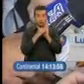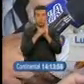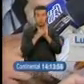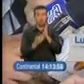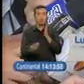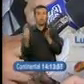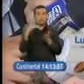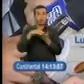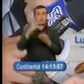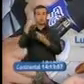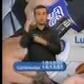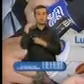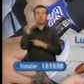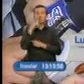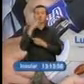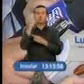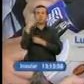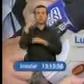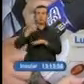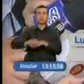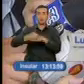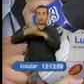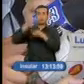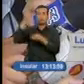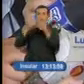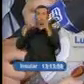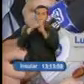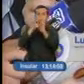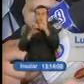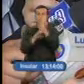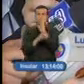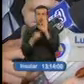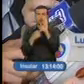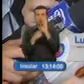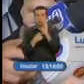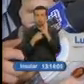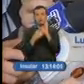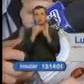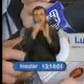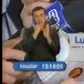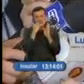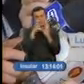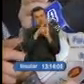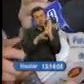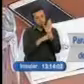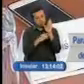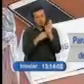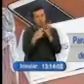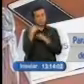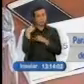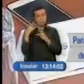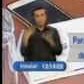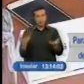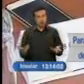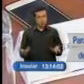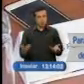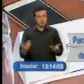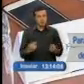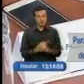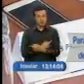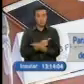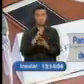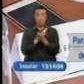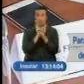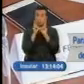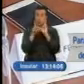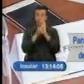nuevas funciones a la Corte Constitucional, lo cual es completamente inconstitucional. Con esta norma, además, se fijan reformas